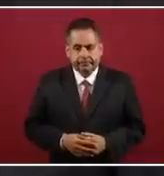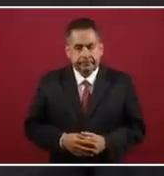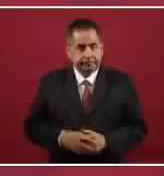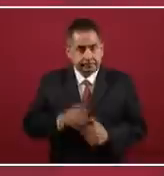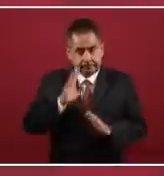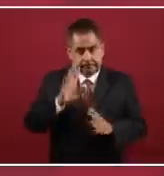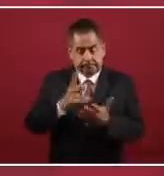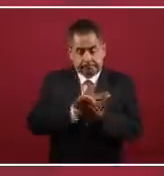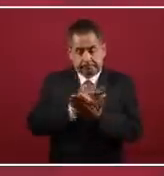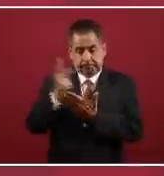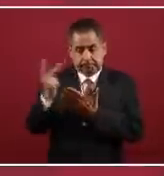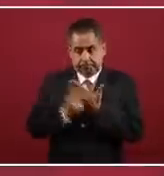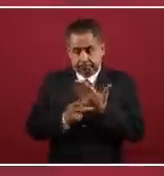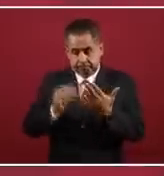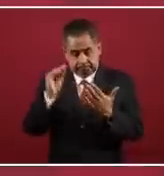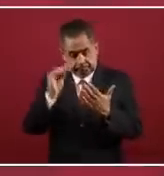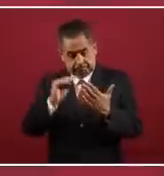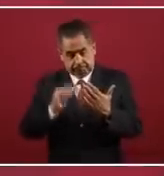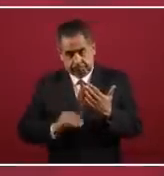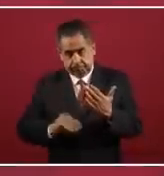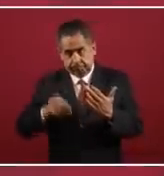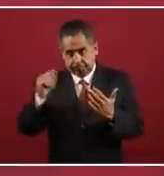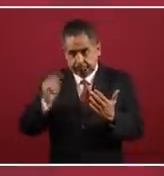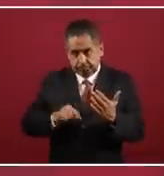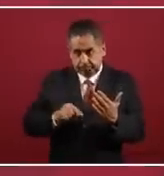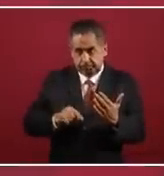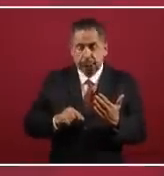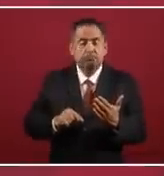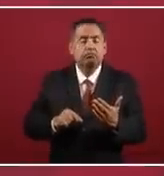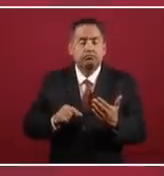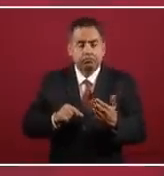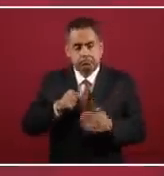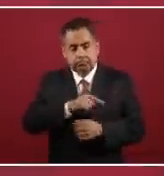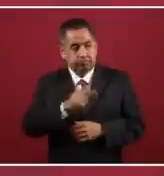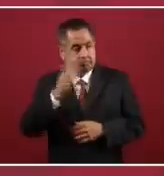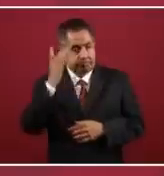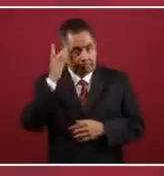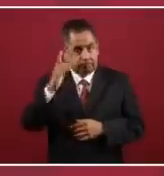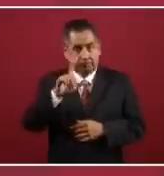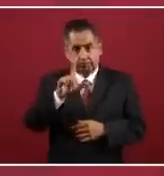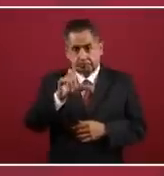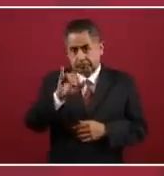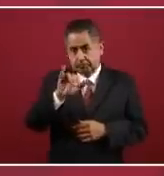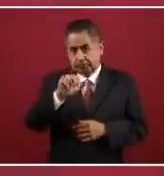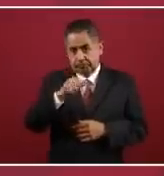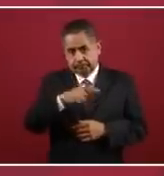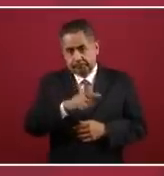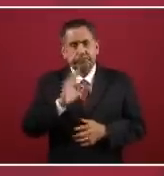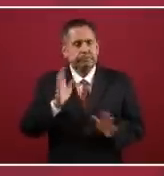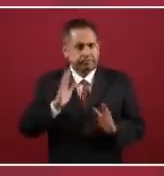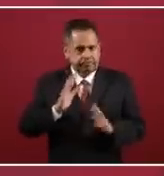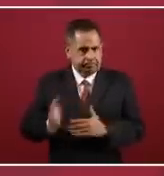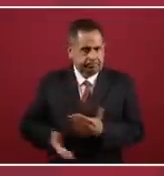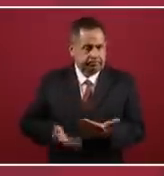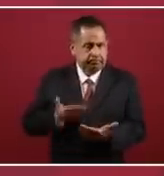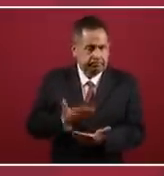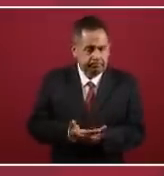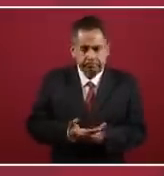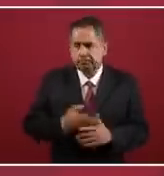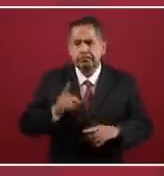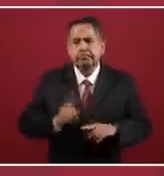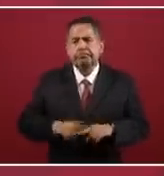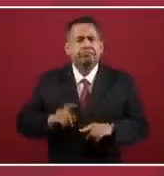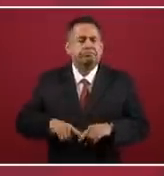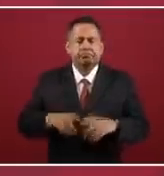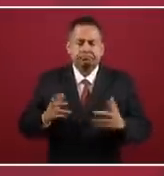programa. En este caso de Santa Lucía, lo planteé de que,